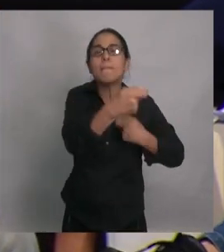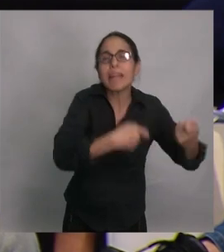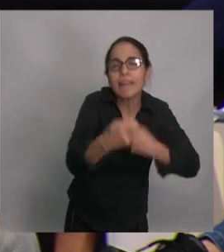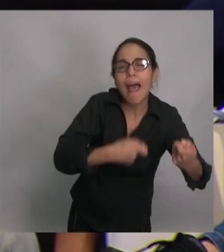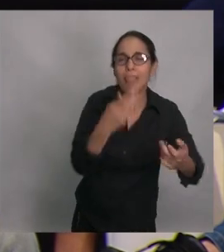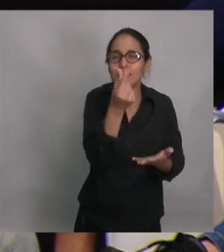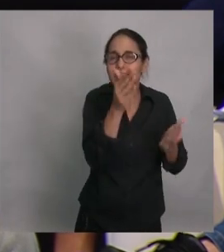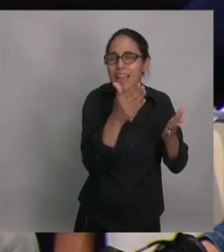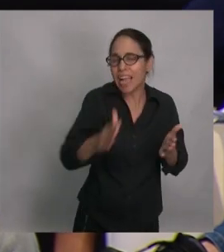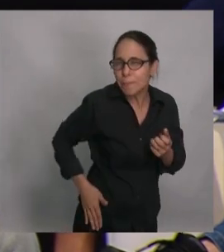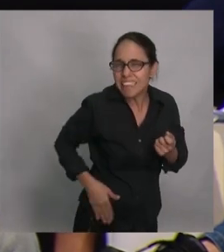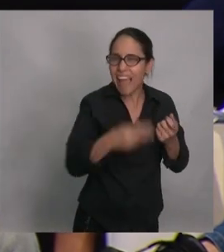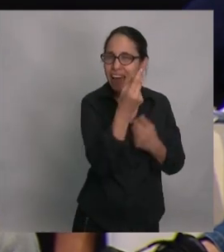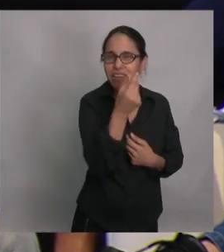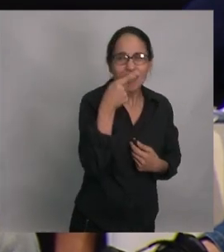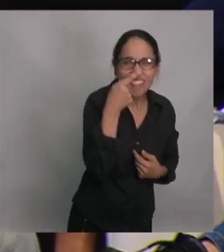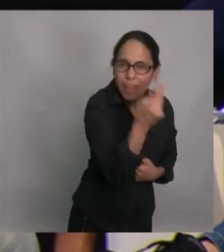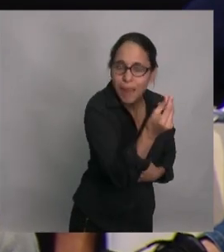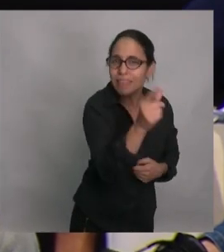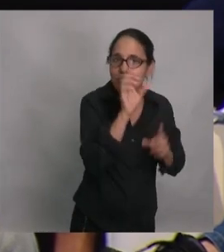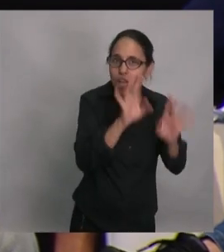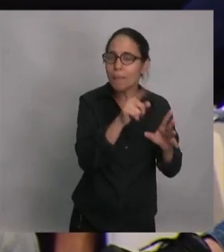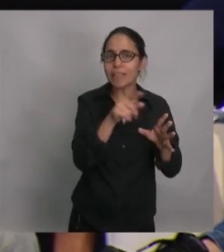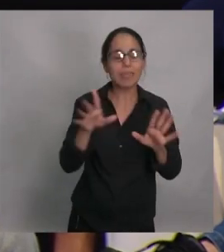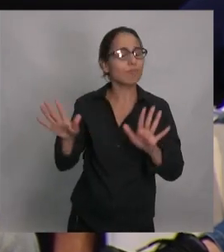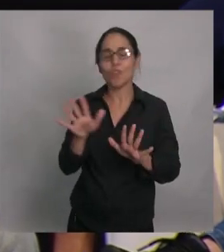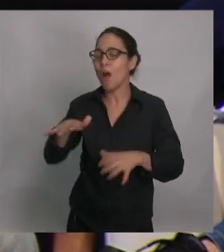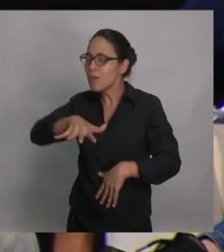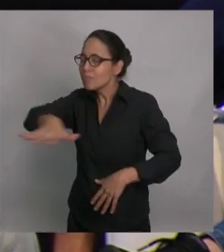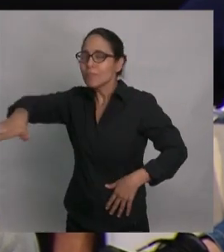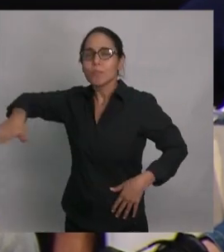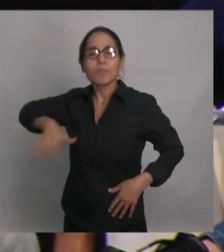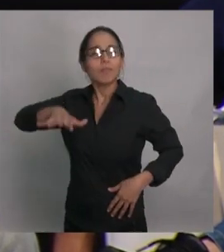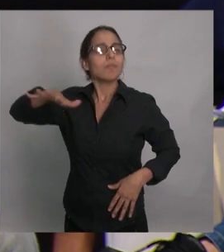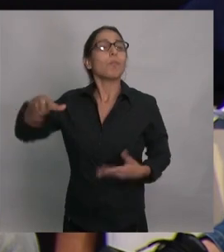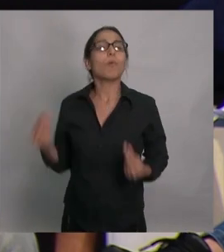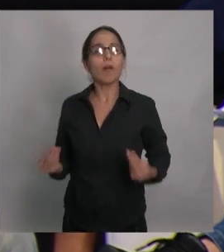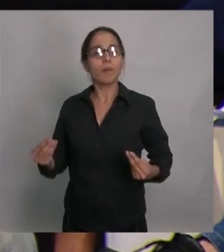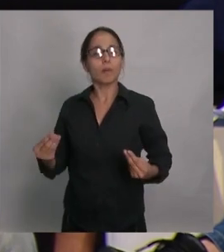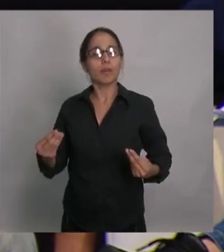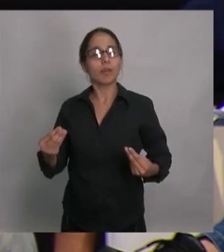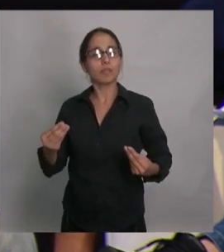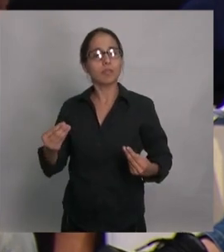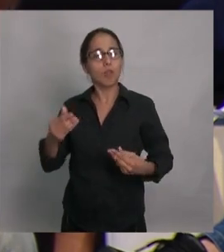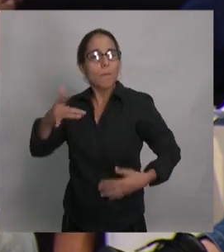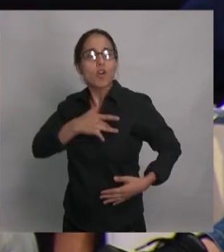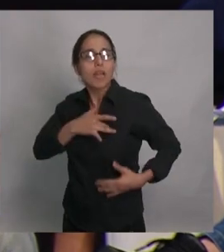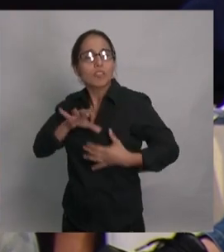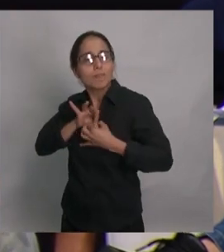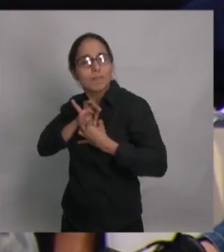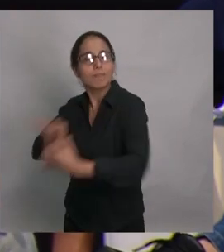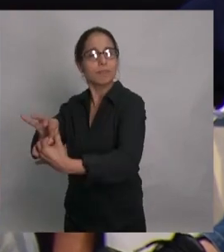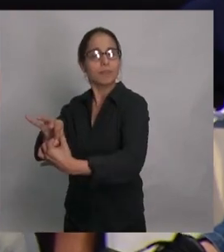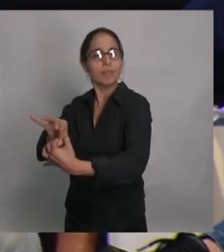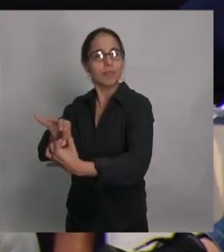entiende con la lógica humilde del corazón y que tiene ser humanista,